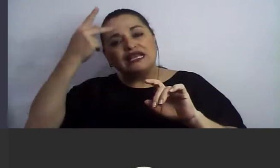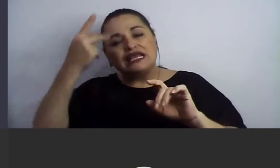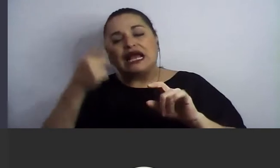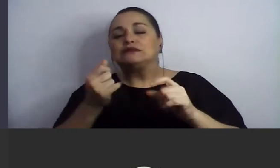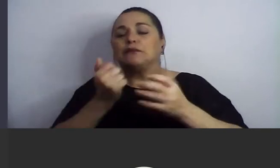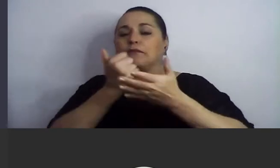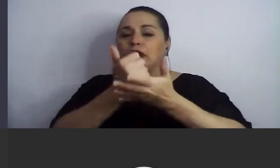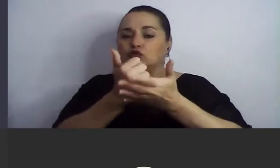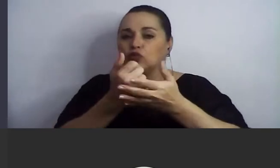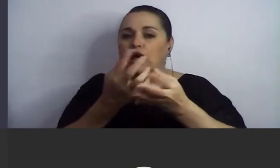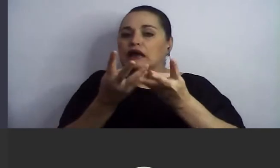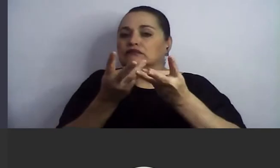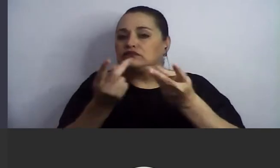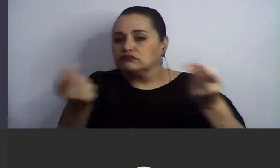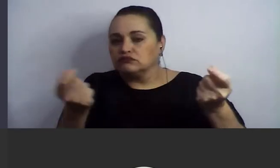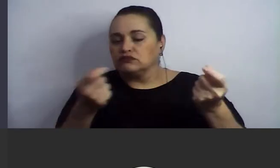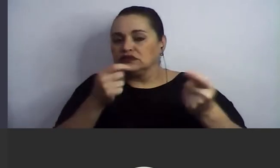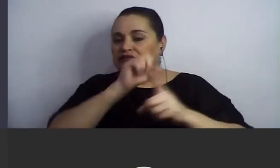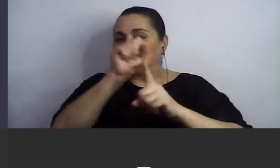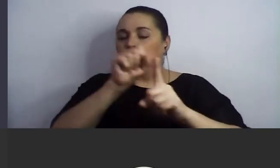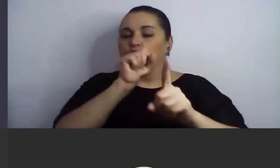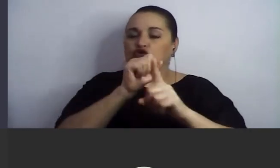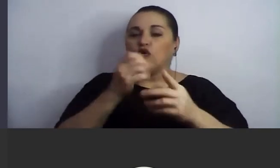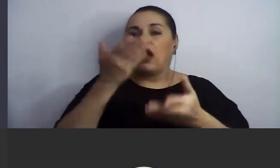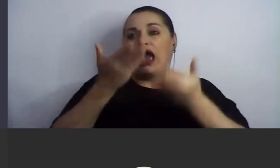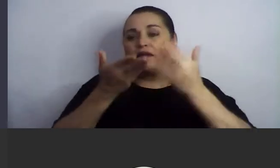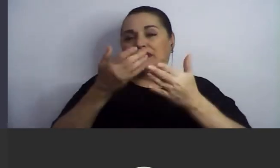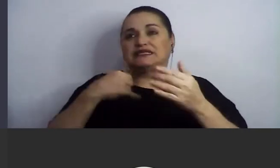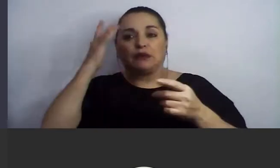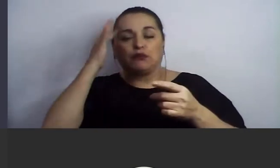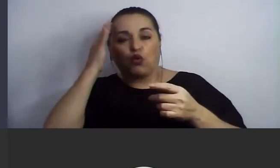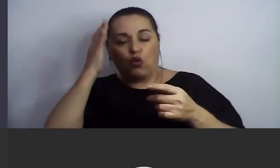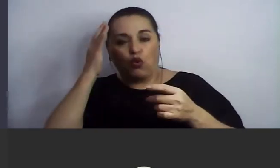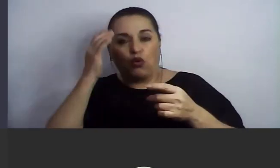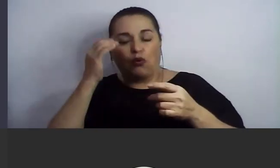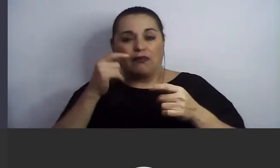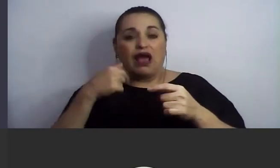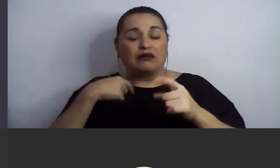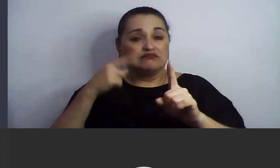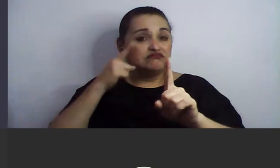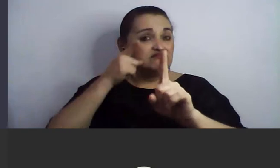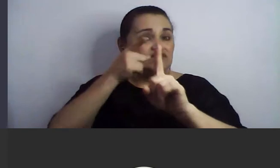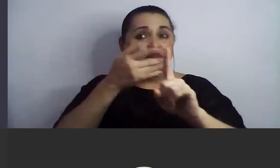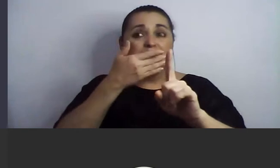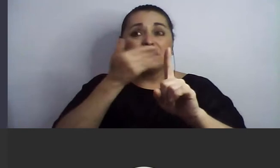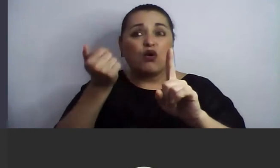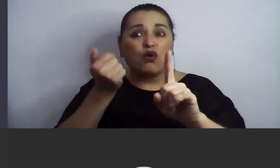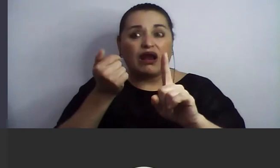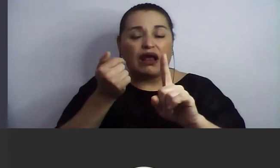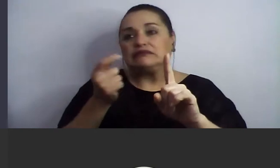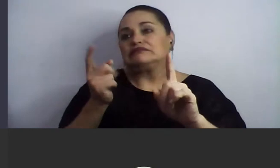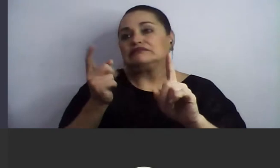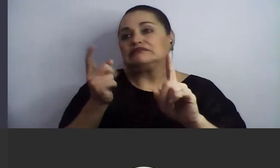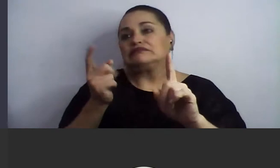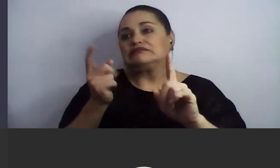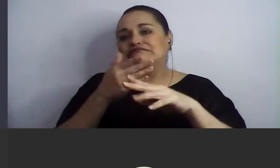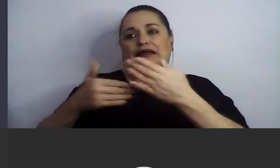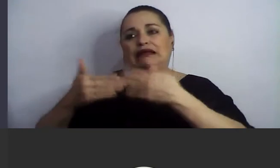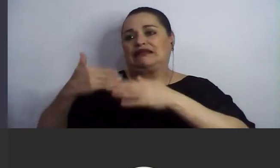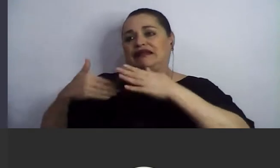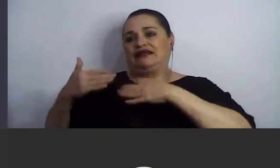un poco la situación que a veces me preocupa de que en vez de que vayamos a mejorar vamos un poquito más para